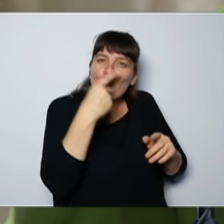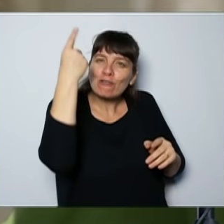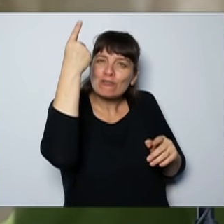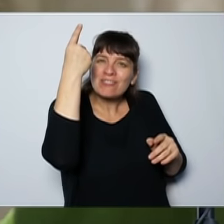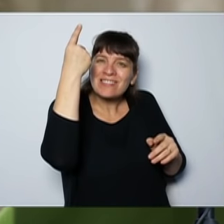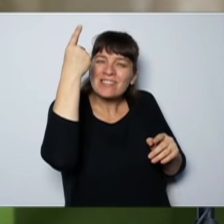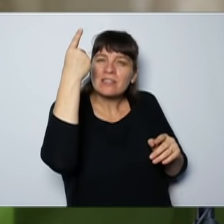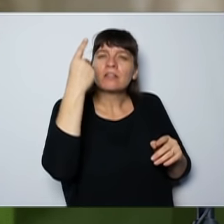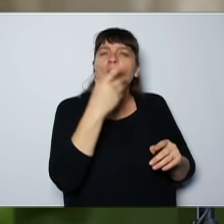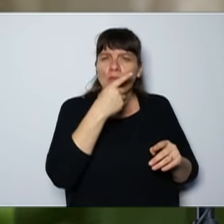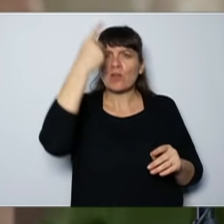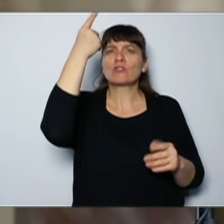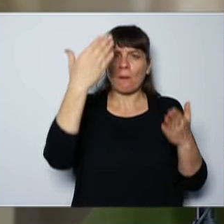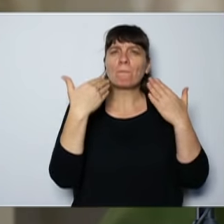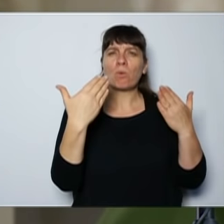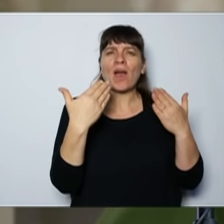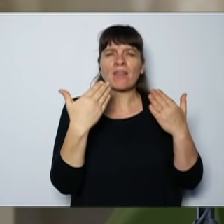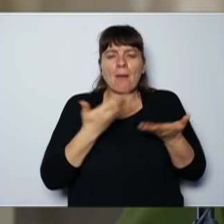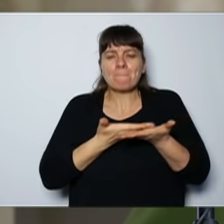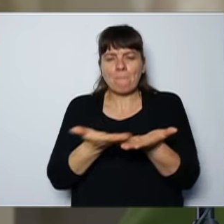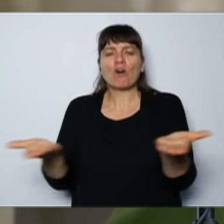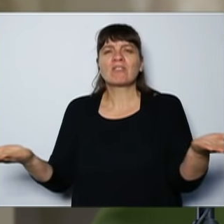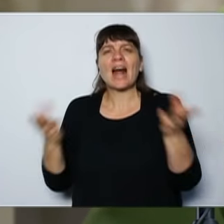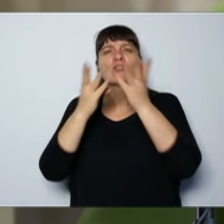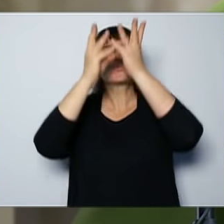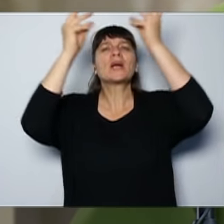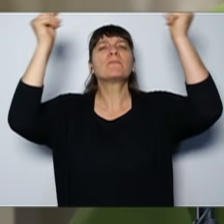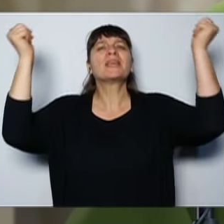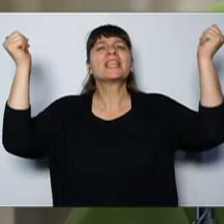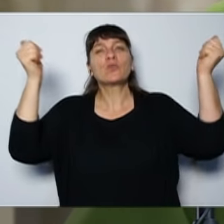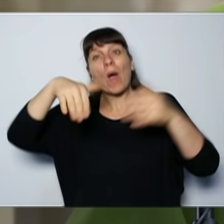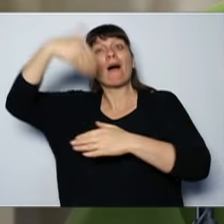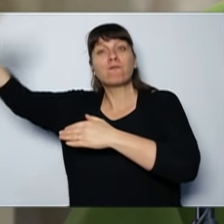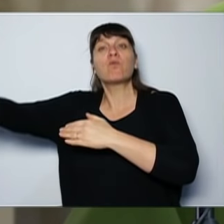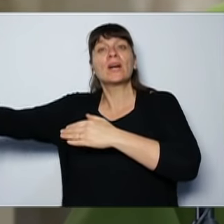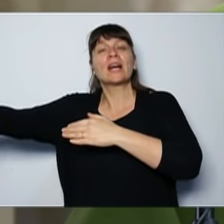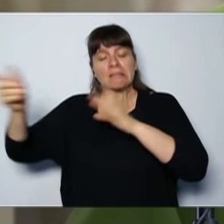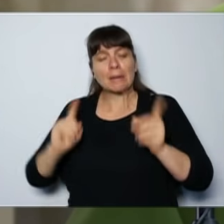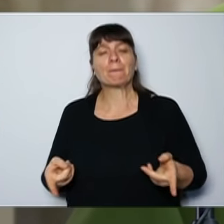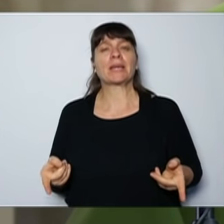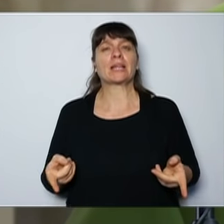pero Dios puede también manifestar su Espíritu afuera.